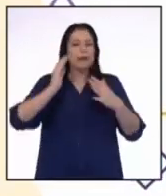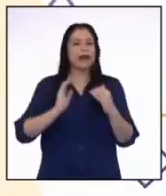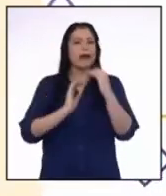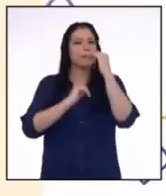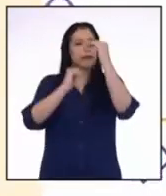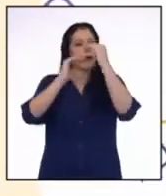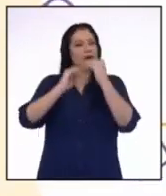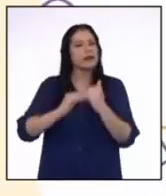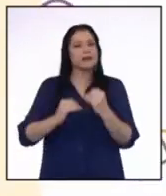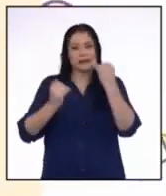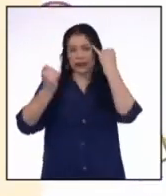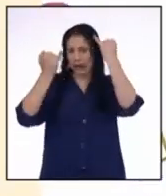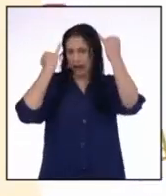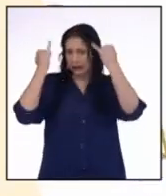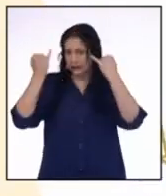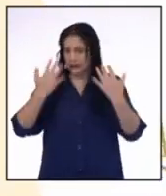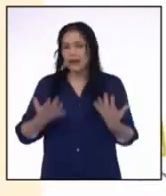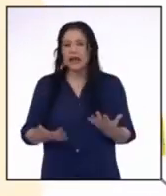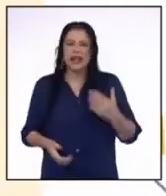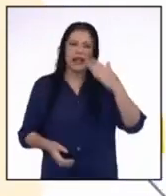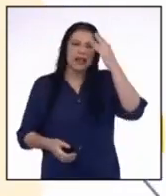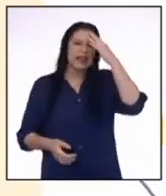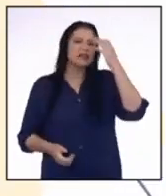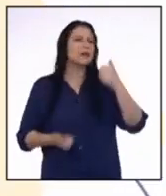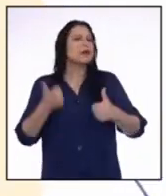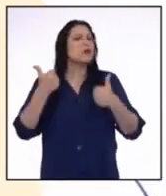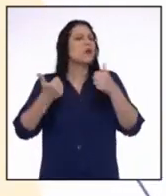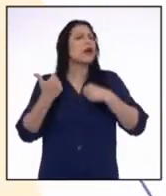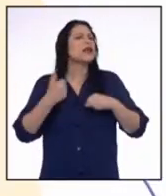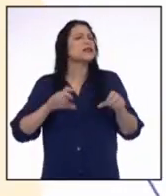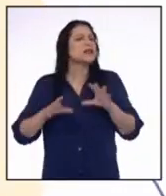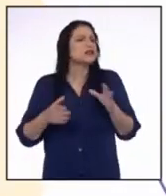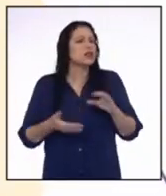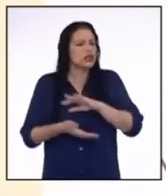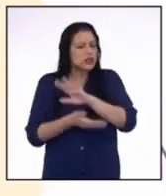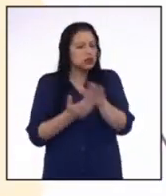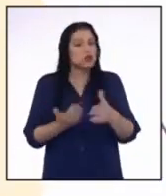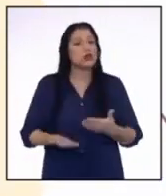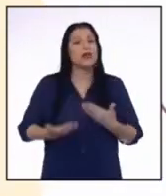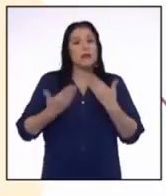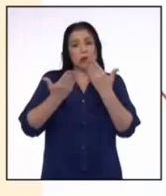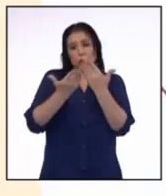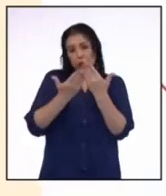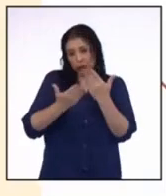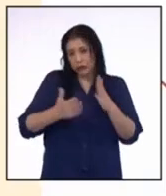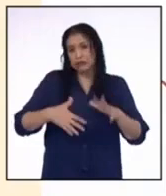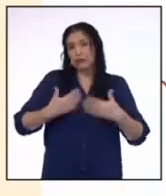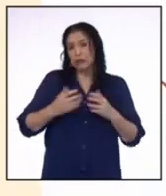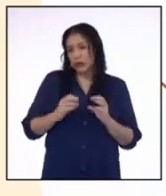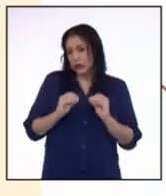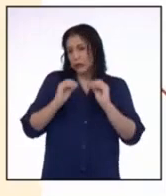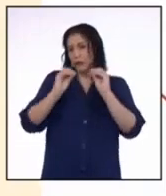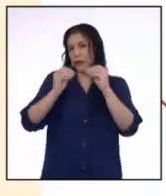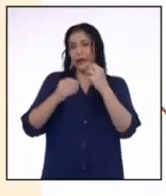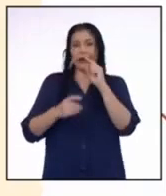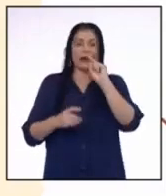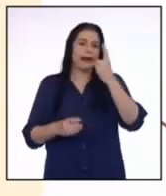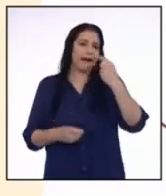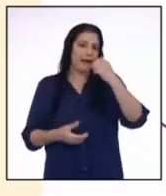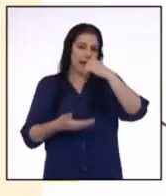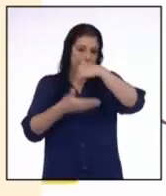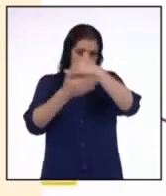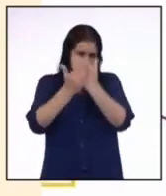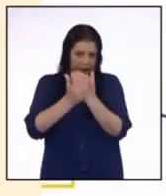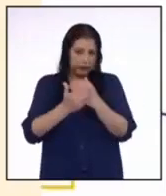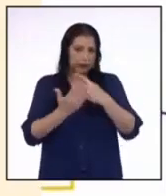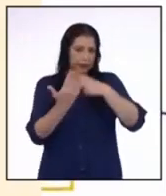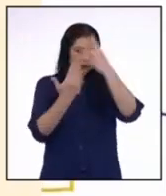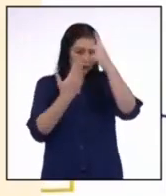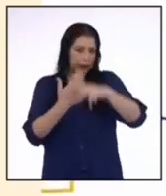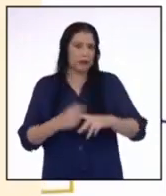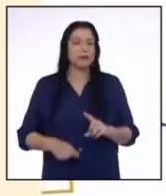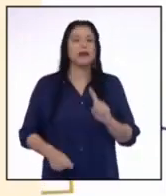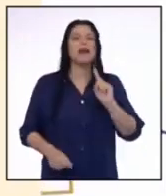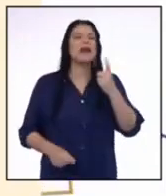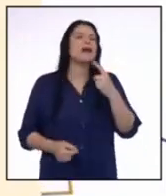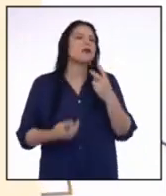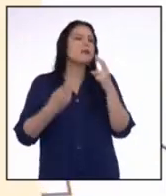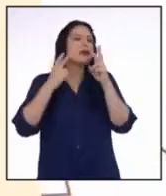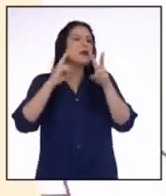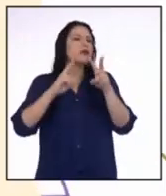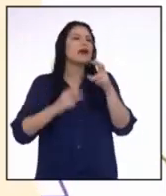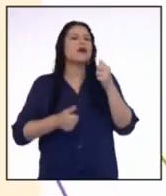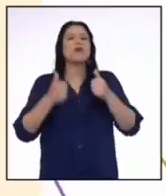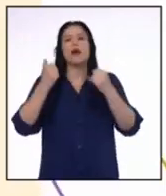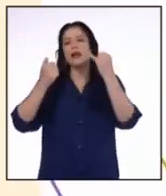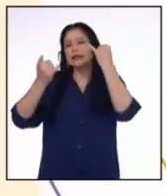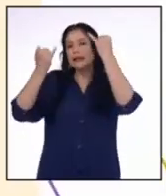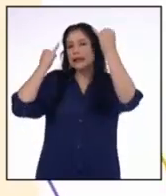organizar las ideas y saber qué acciones de las propuestas podrían ir en cada parte. Primero, vean